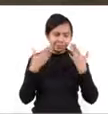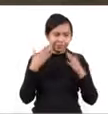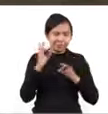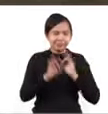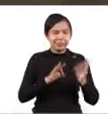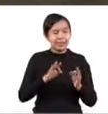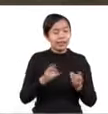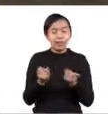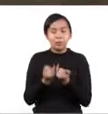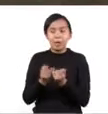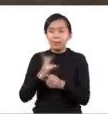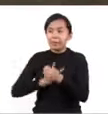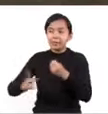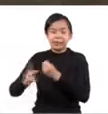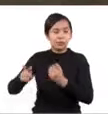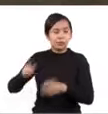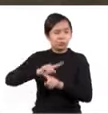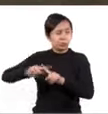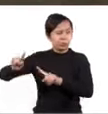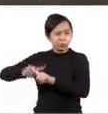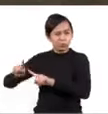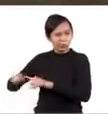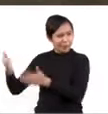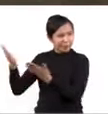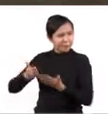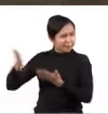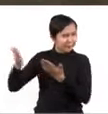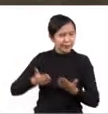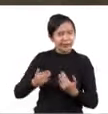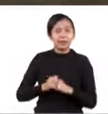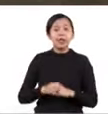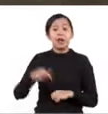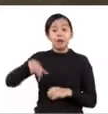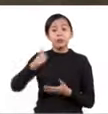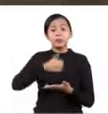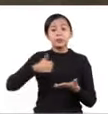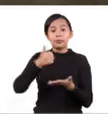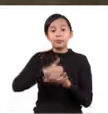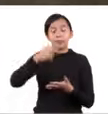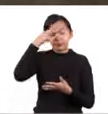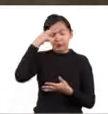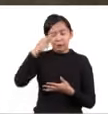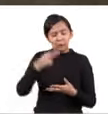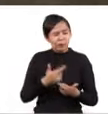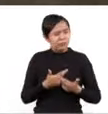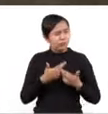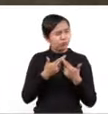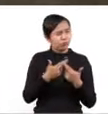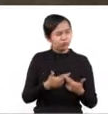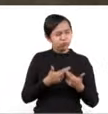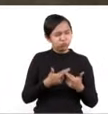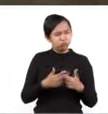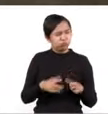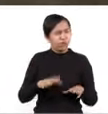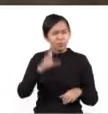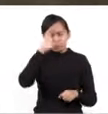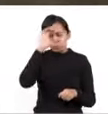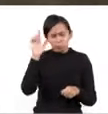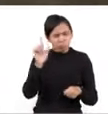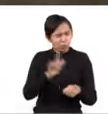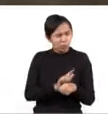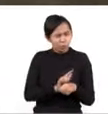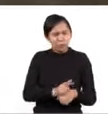mundo. Es una ciudad que ha ido formándose con una riqueza cultural enorme. Guarda la riqueza